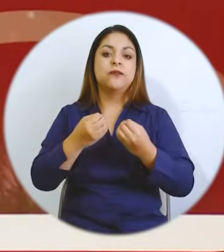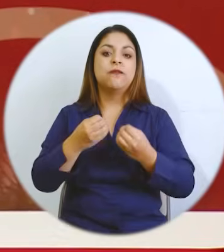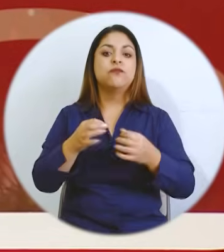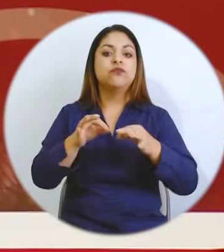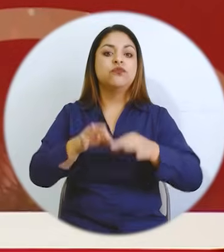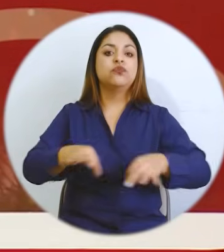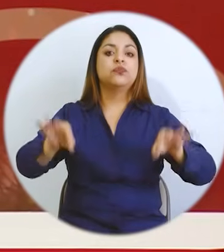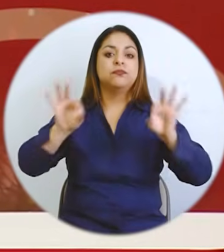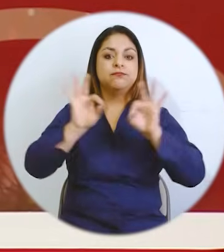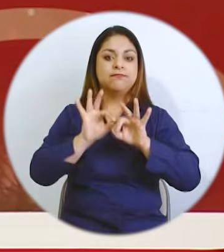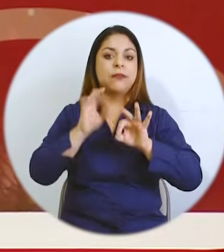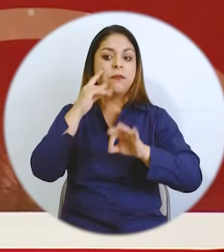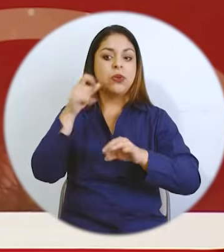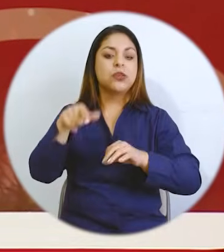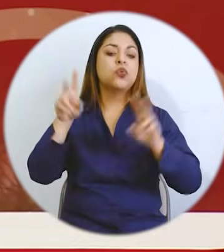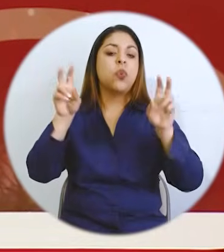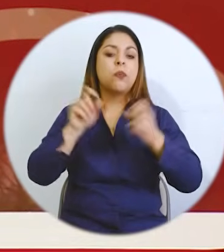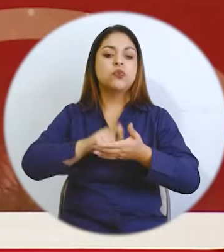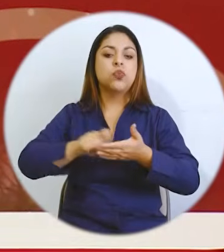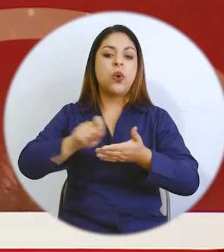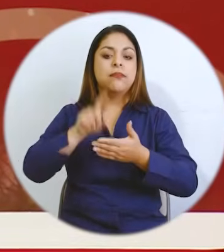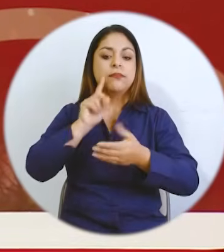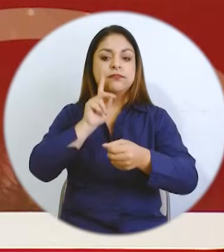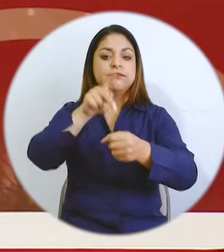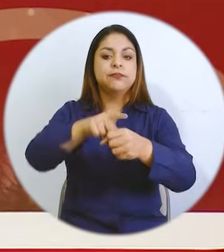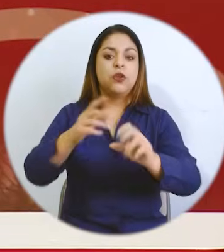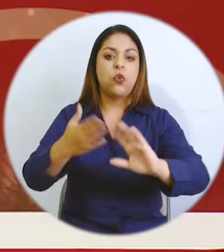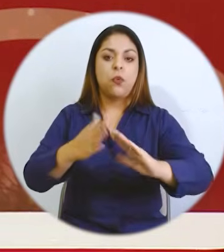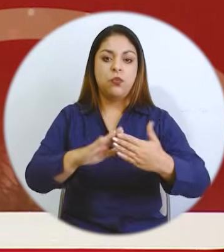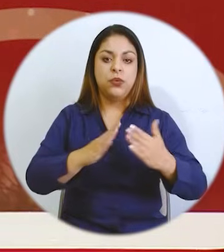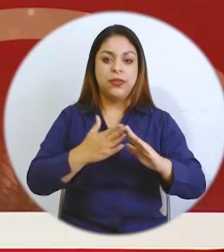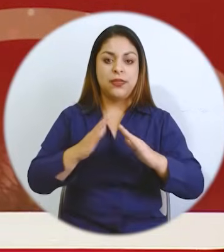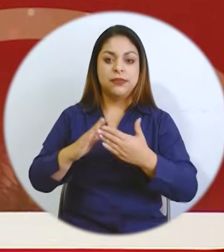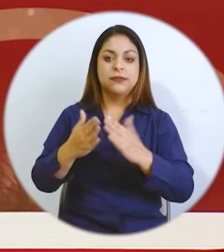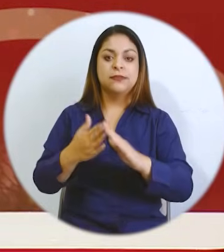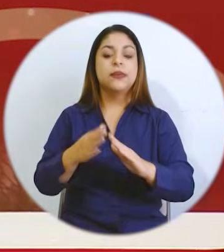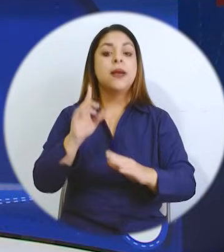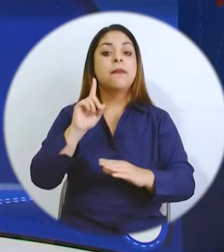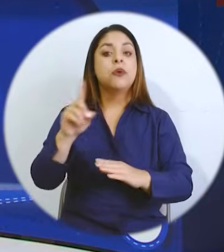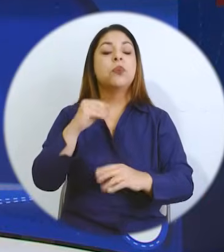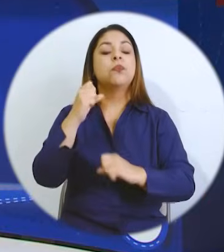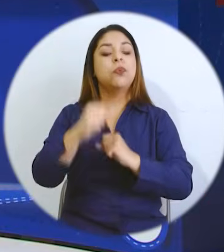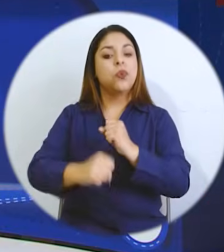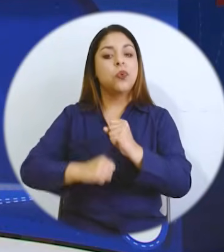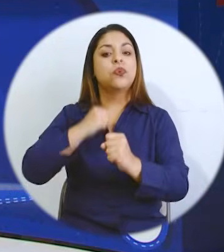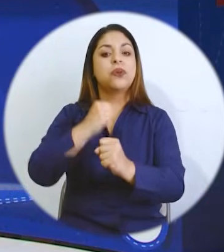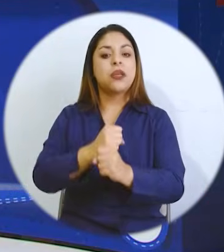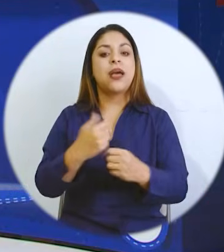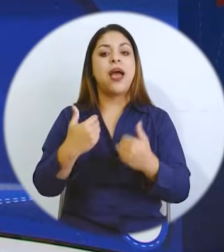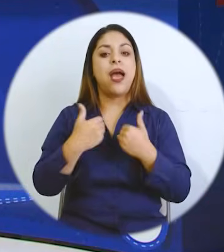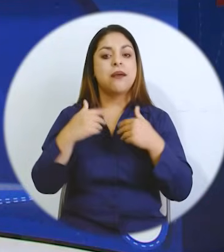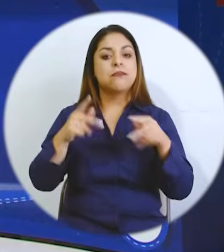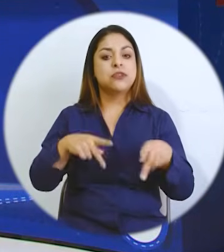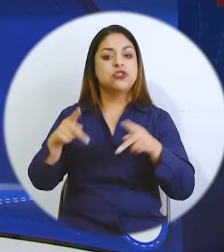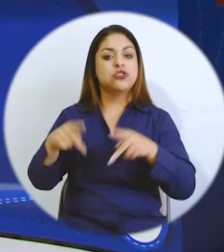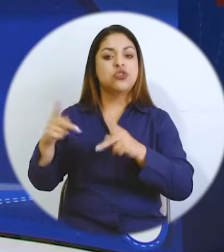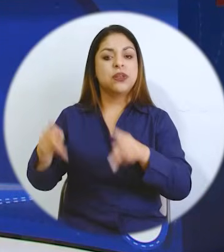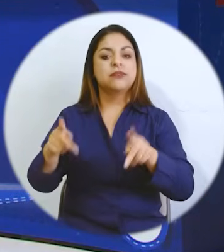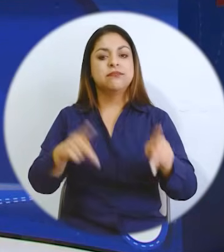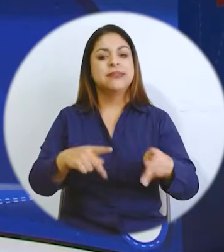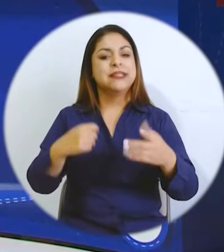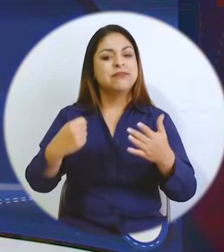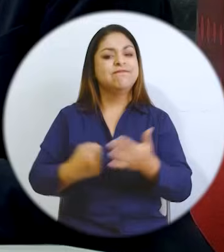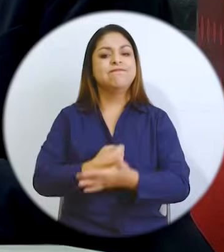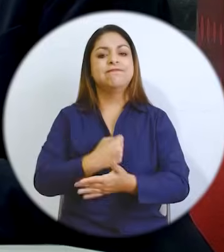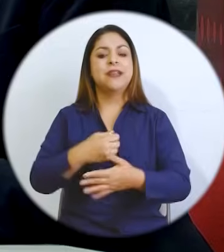escuelas de participación democrática en las comunidades. Sin embargo, por muchísimos años hay personas que lastimosamente han tenido